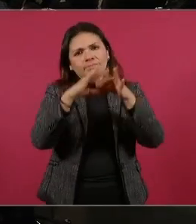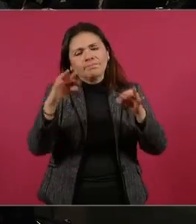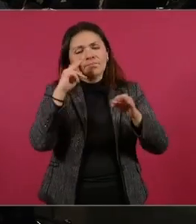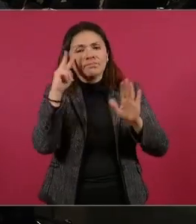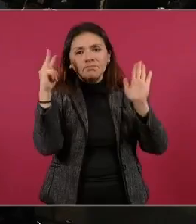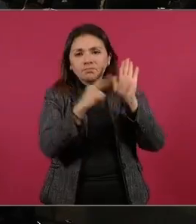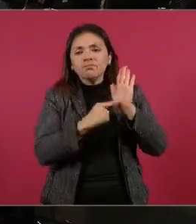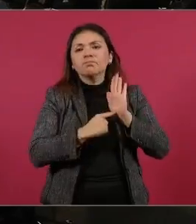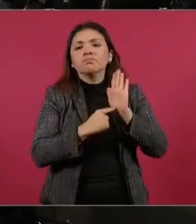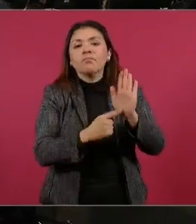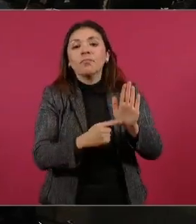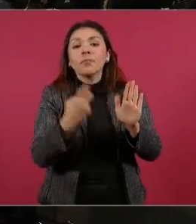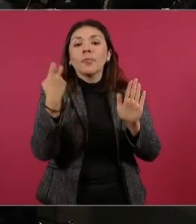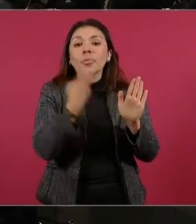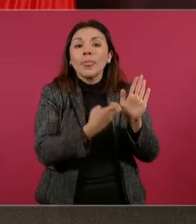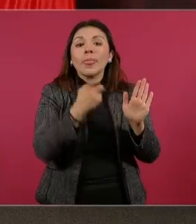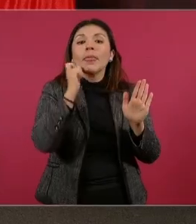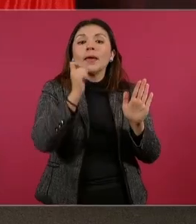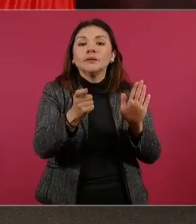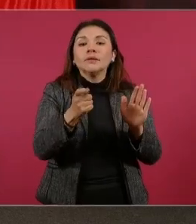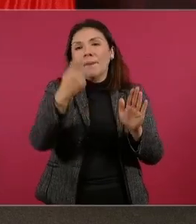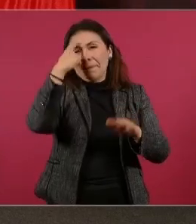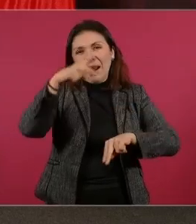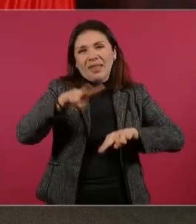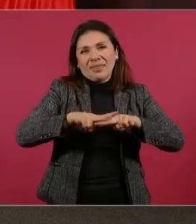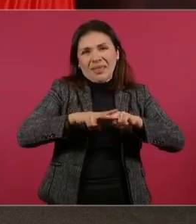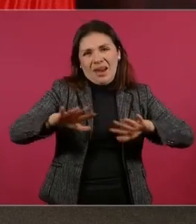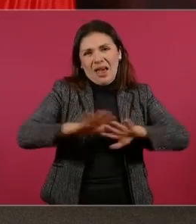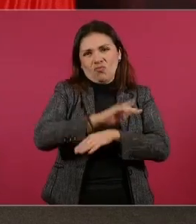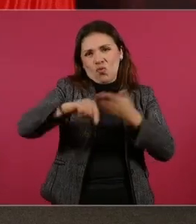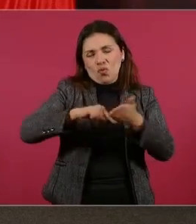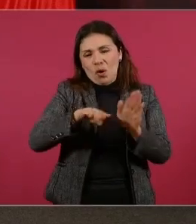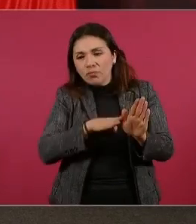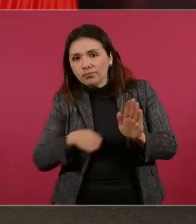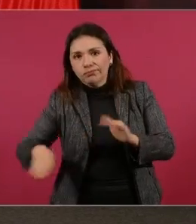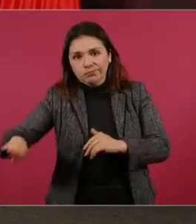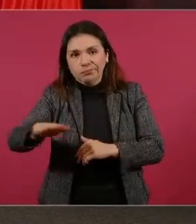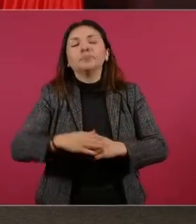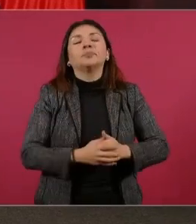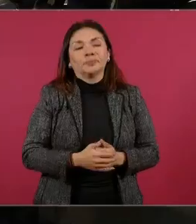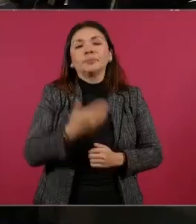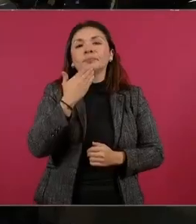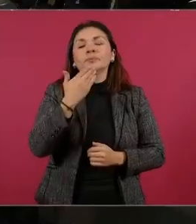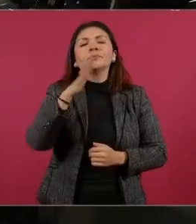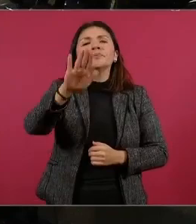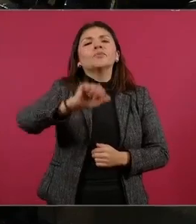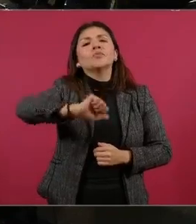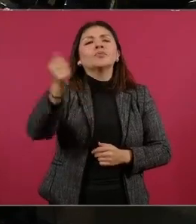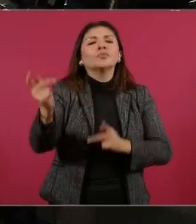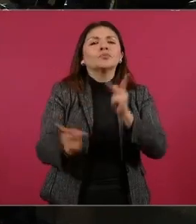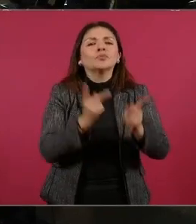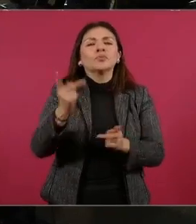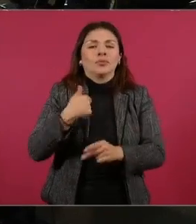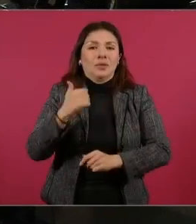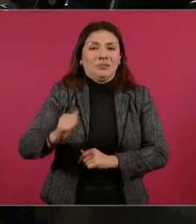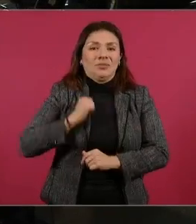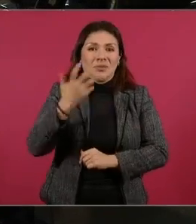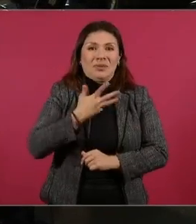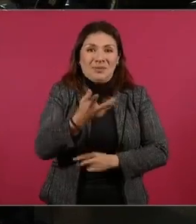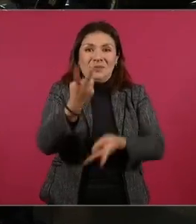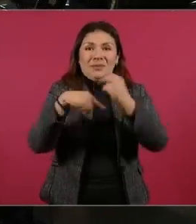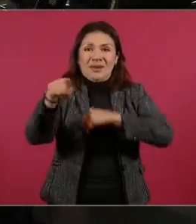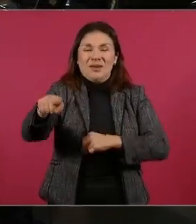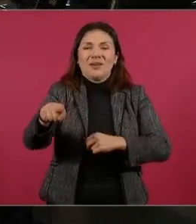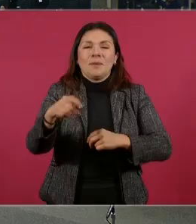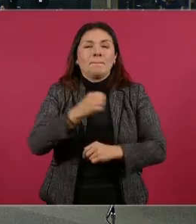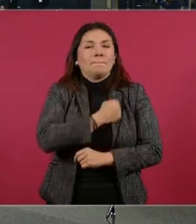de eh la desviación Ah muy bien gracias Y en otro punto la Aprovechando que están aquí los de